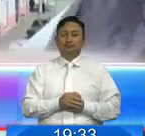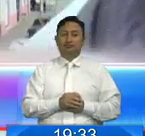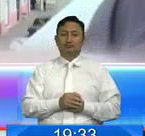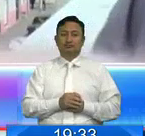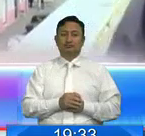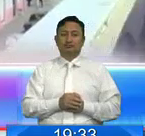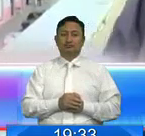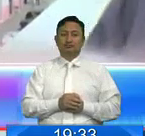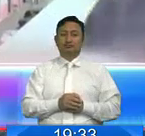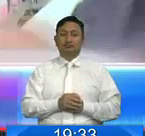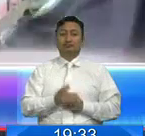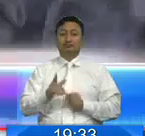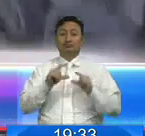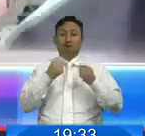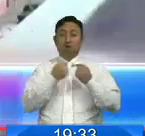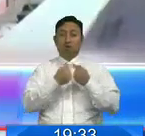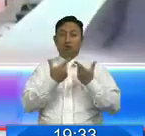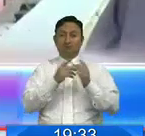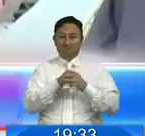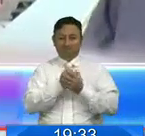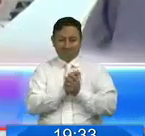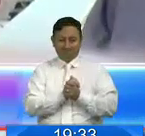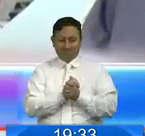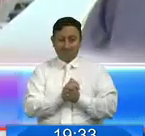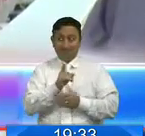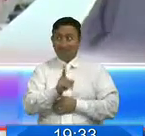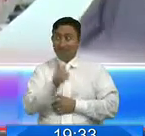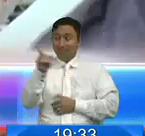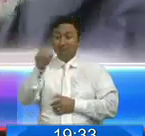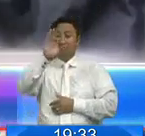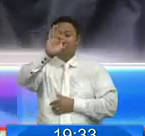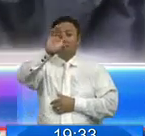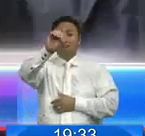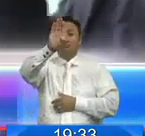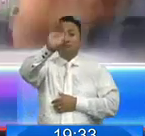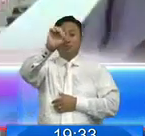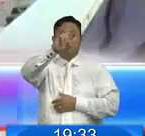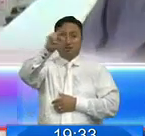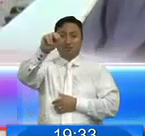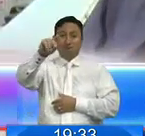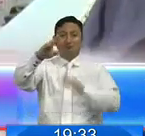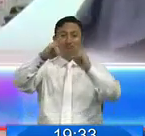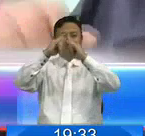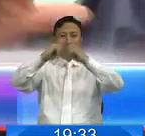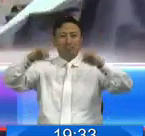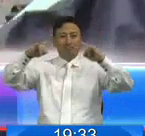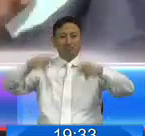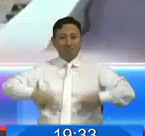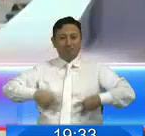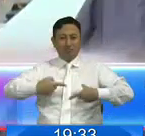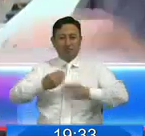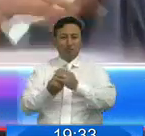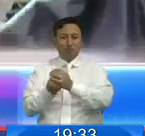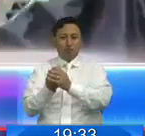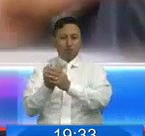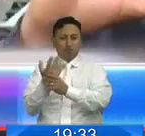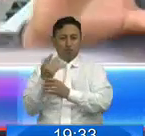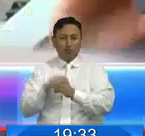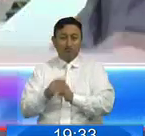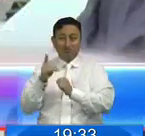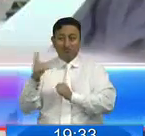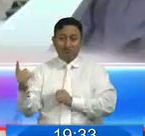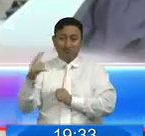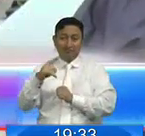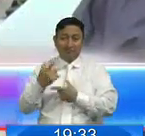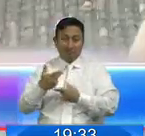Se aprovechan, están al frente de Tobar Donoso. Ahí tienen su hábitat, ahí tienen sus sembríos y de ahí cometen